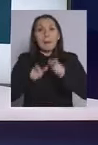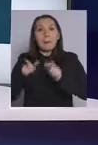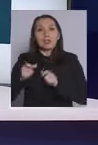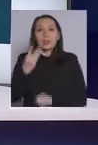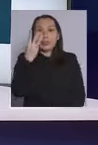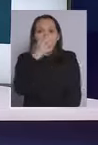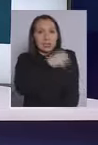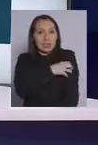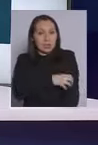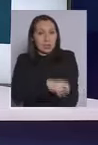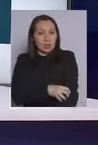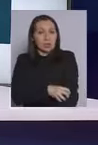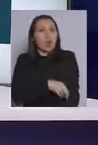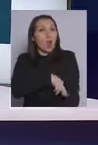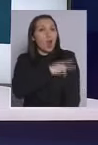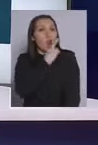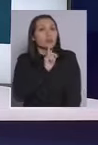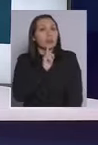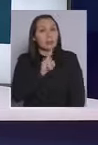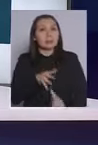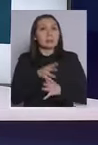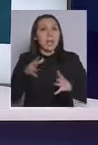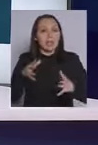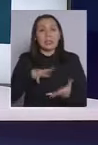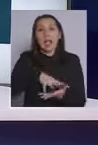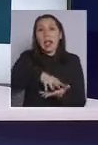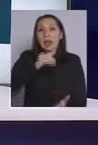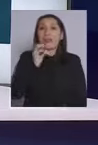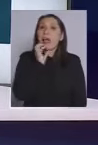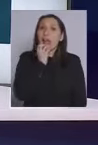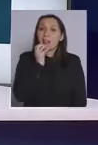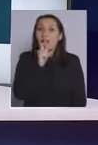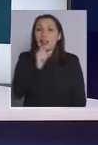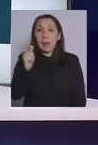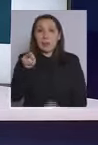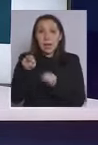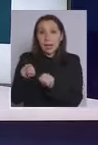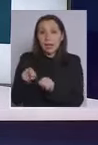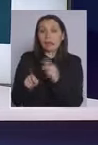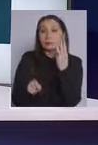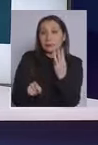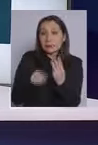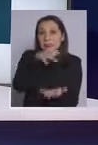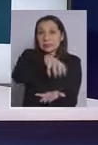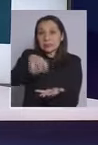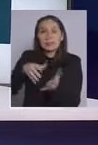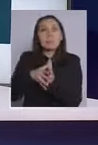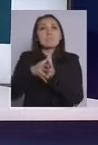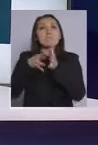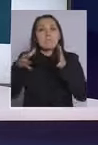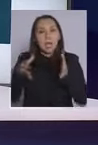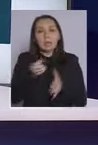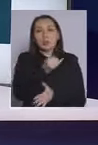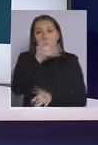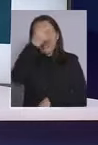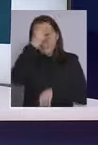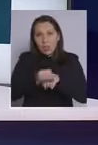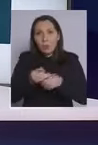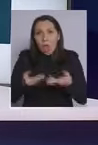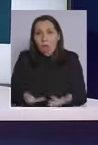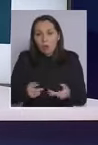tres regiones del norte de nuestro país, de la región de Arica, Antofagasta y Tarapacá, quienes son los que tienen el mayor número de